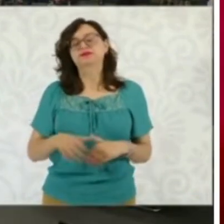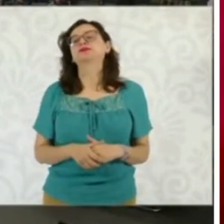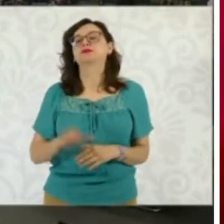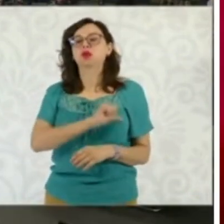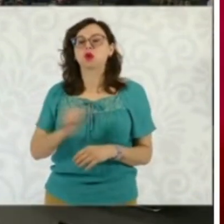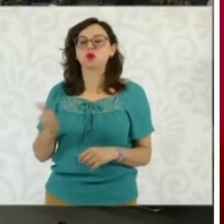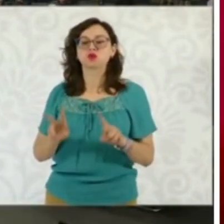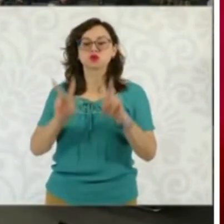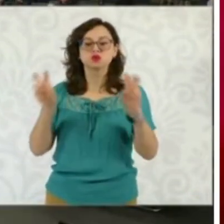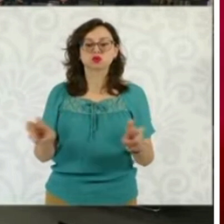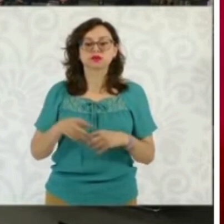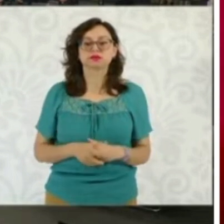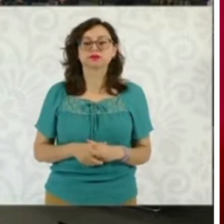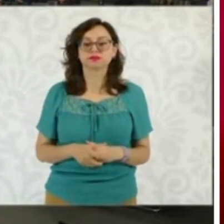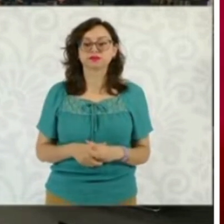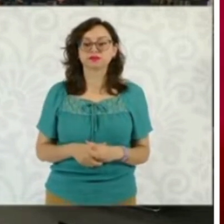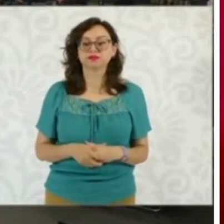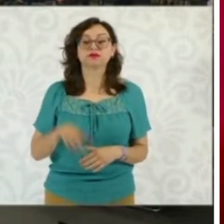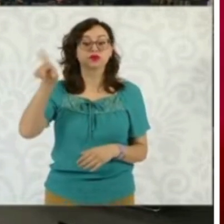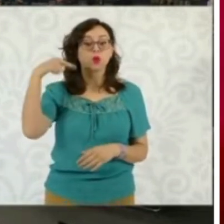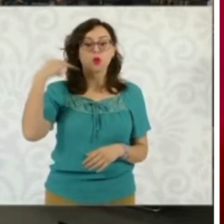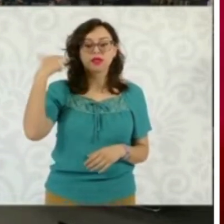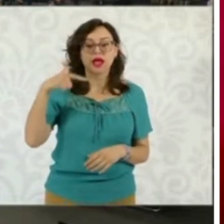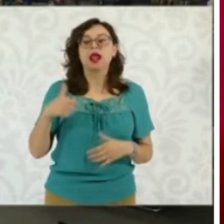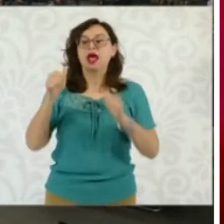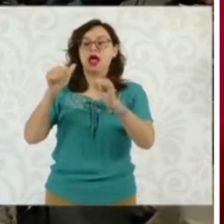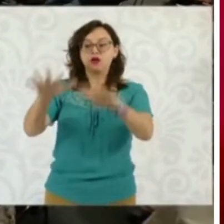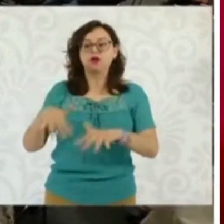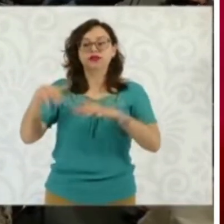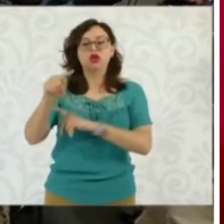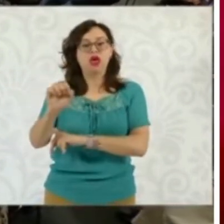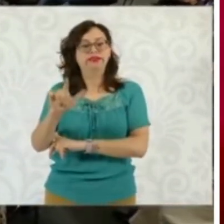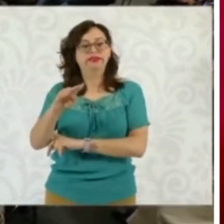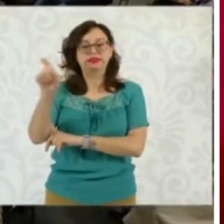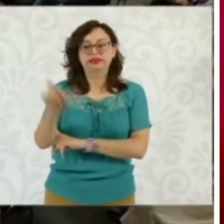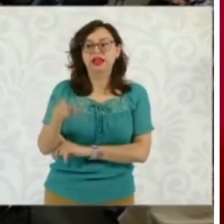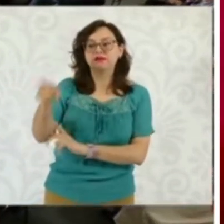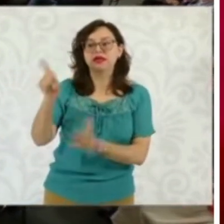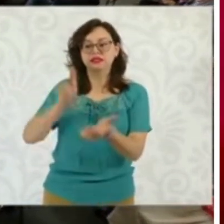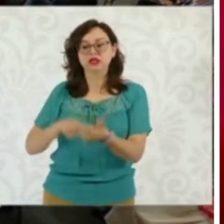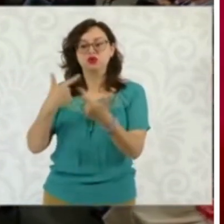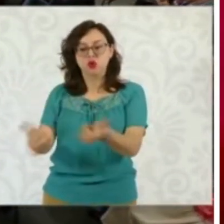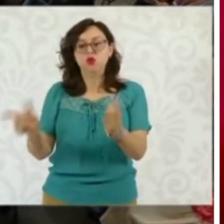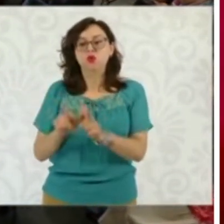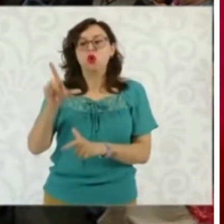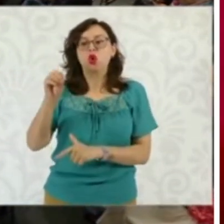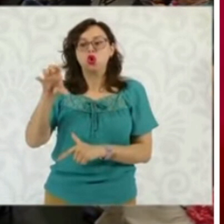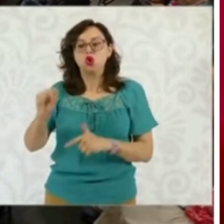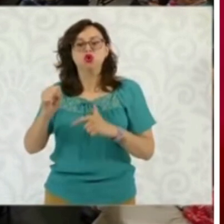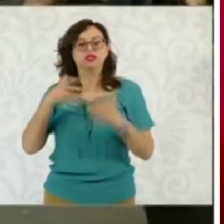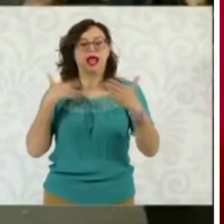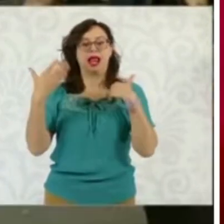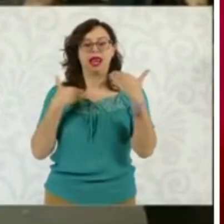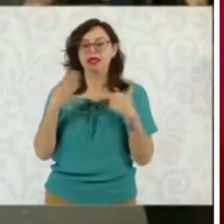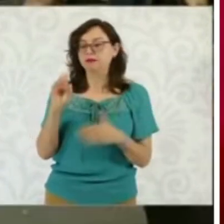Presidenta, este fin de semana en el auditorio Telmex de la Universidad de Guadalajara, en Jalisco, un grupo de música sinaloense de banda llamado Los Alegres del Barranco realizaron